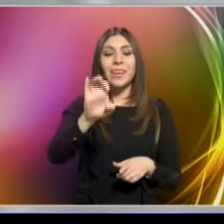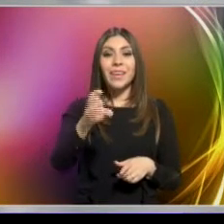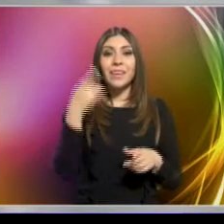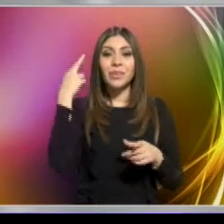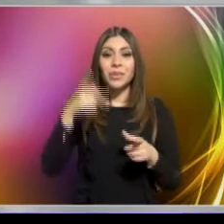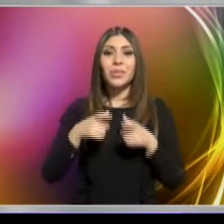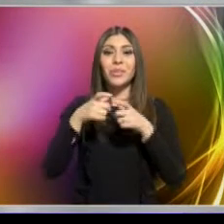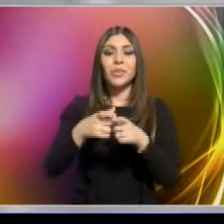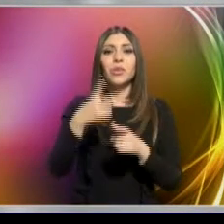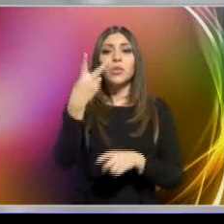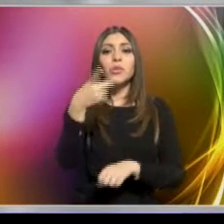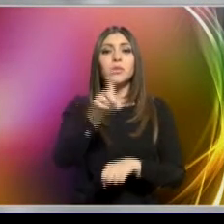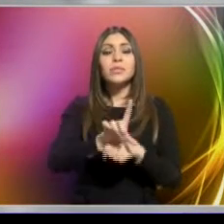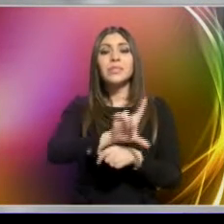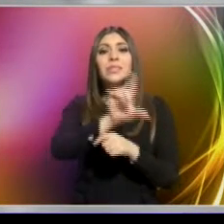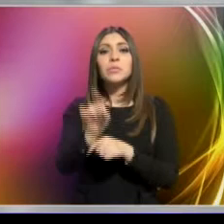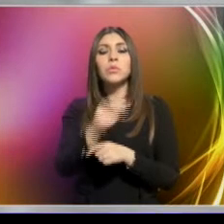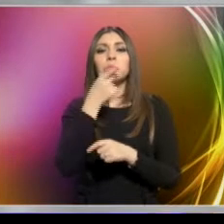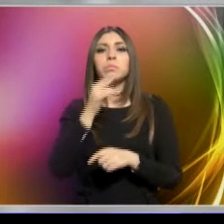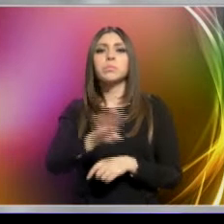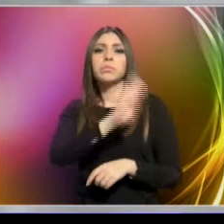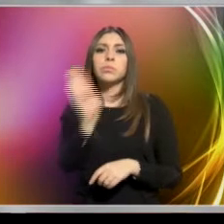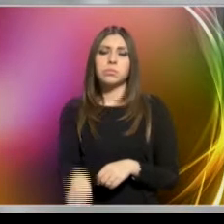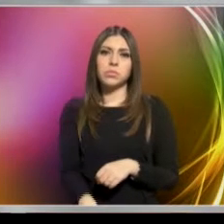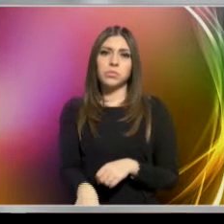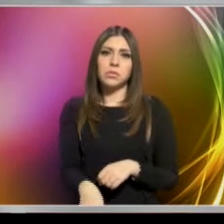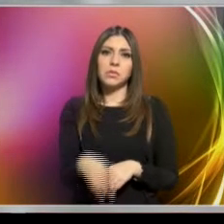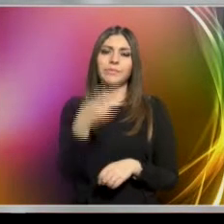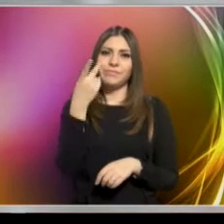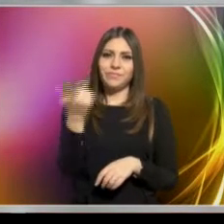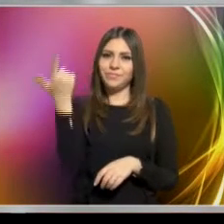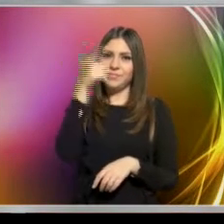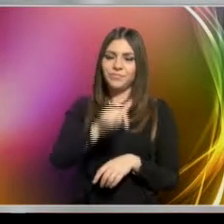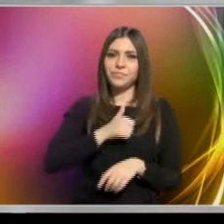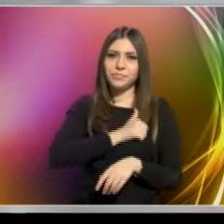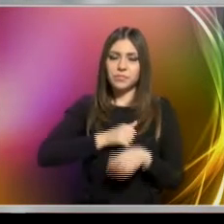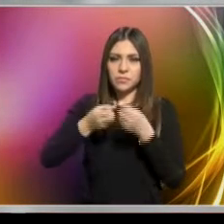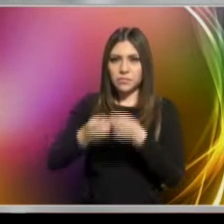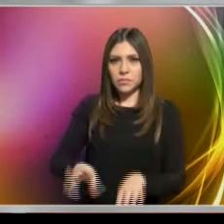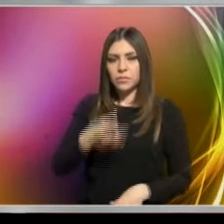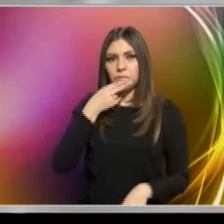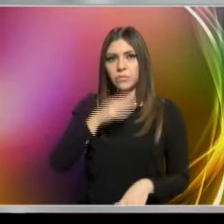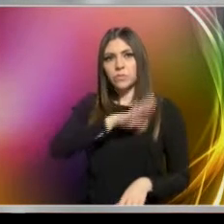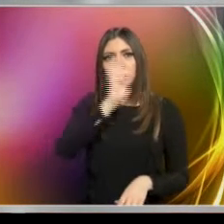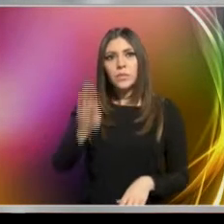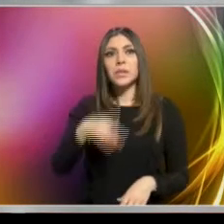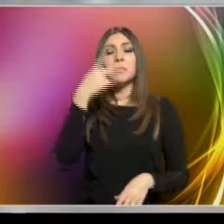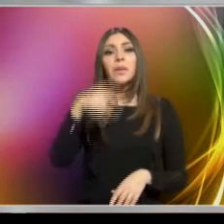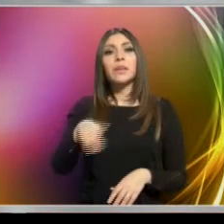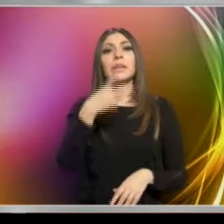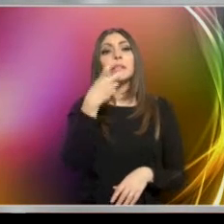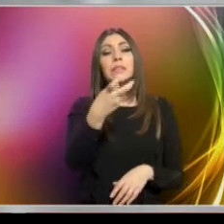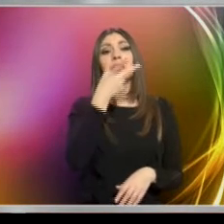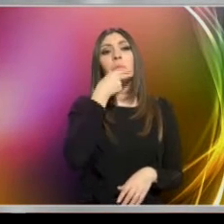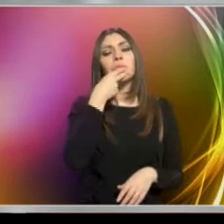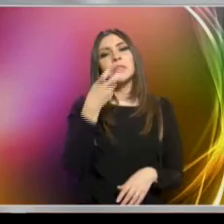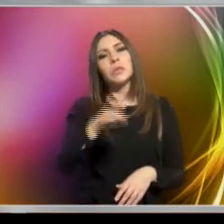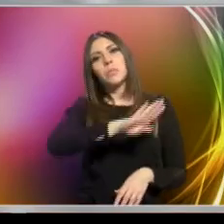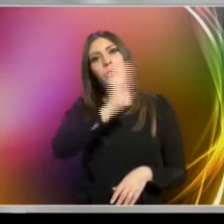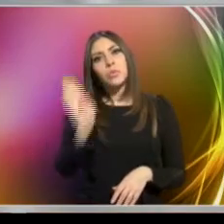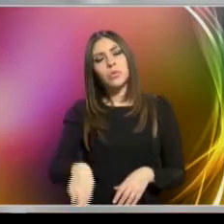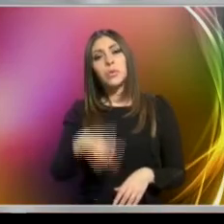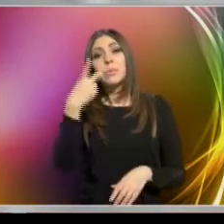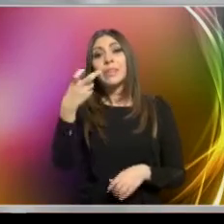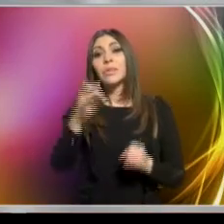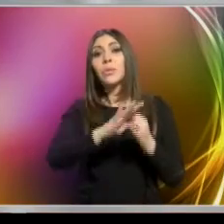Sí, tremenda Gran noticia, pérdida. pero el disco está increíble y más Sí. por lo que representa, evidentemente, la muerte de esta Sí. estrella, ¿no? Con